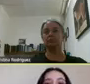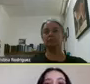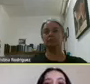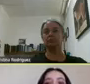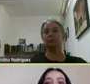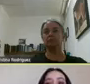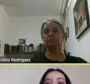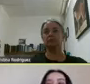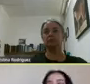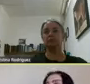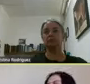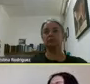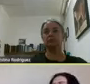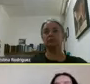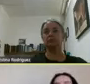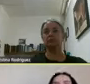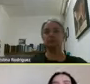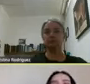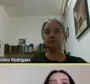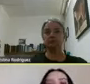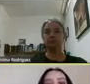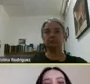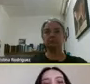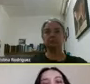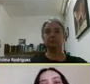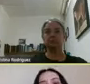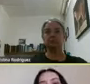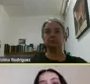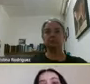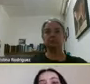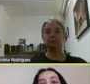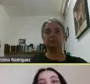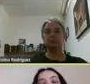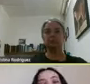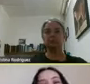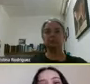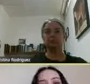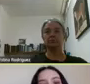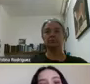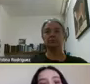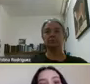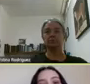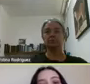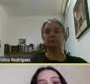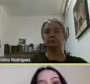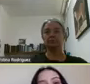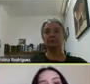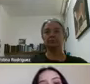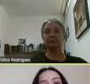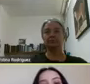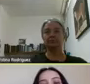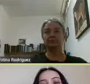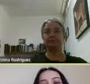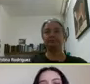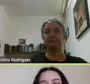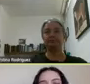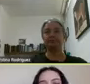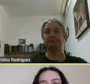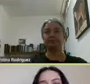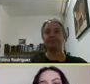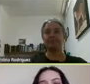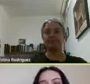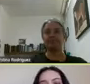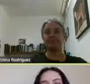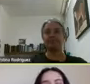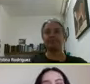solo pie y justamente que tenga que cambiar de dirección es lo que se busca ya en una fase tardía de rehabilitación de esguince